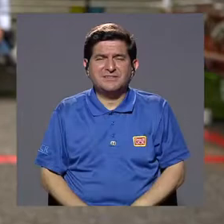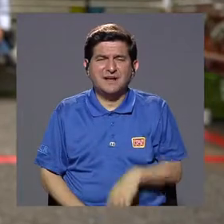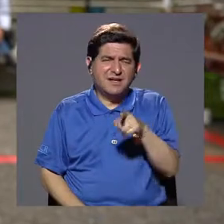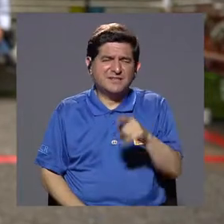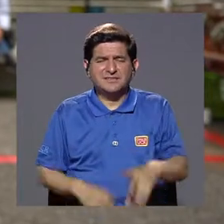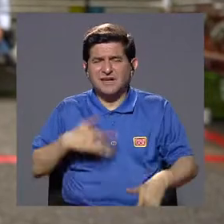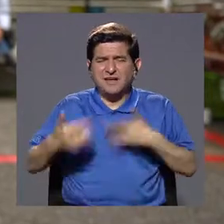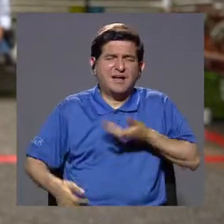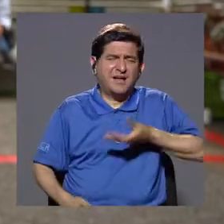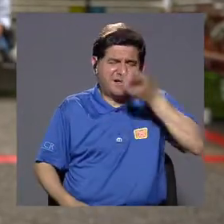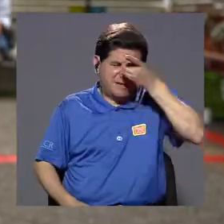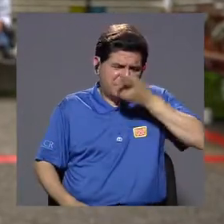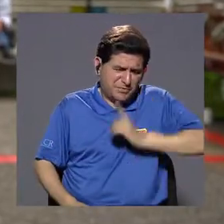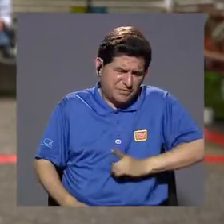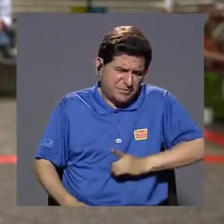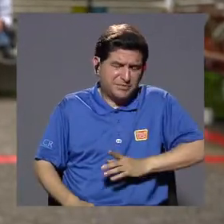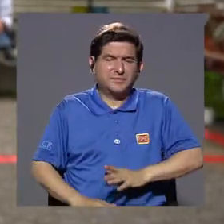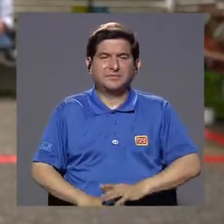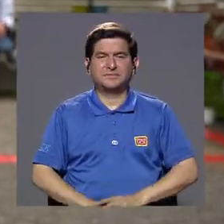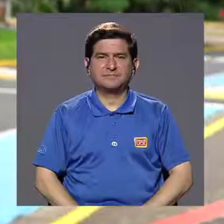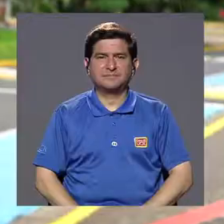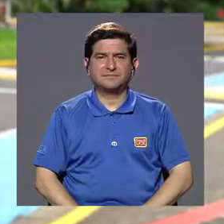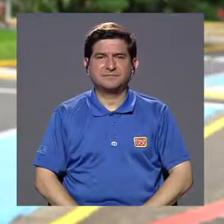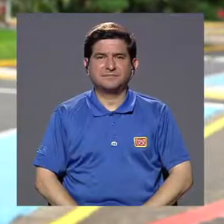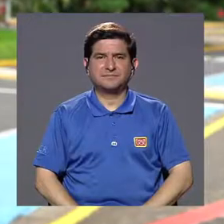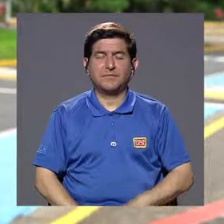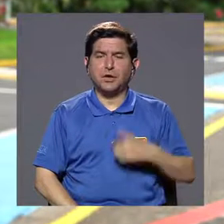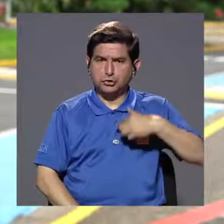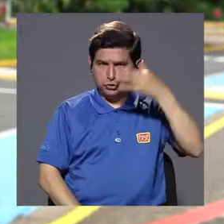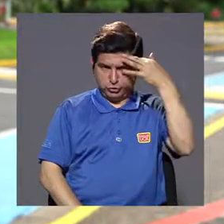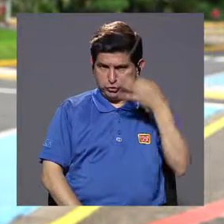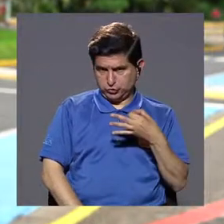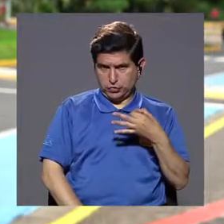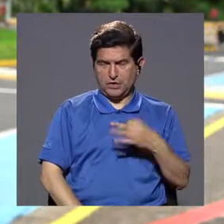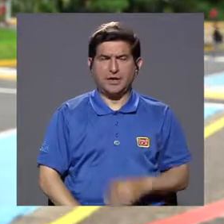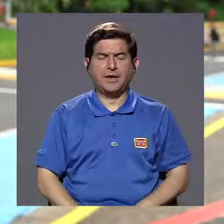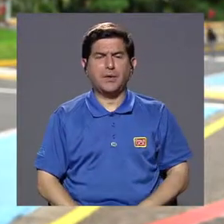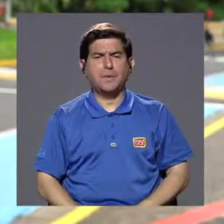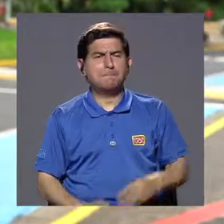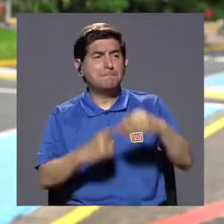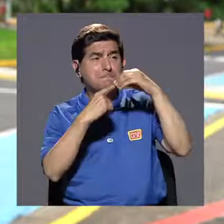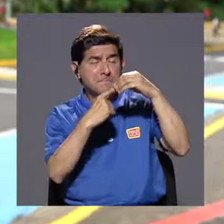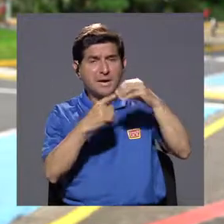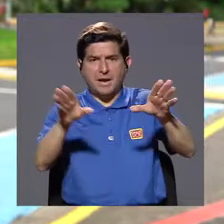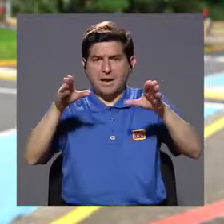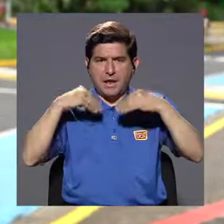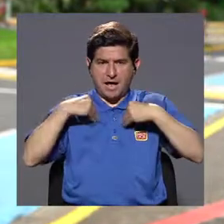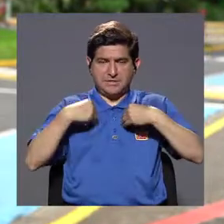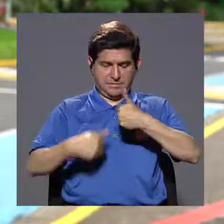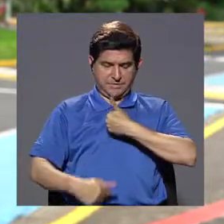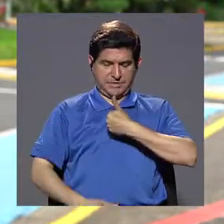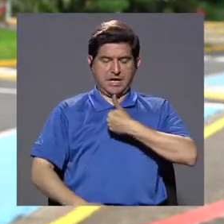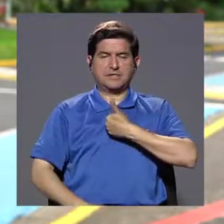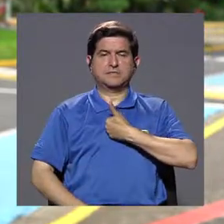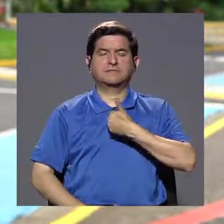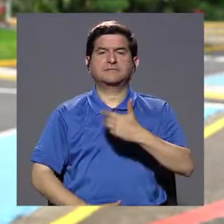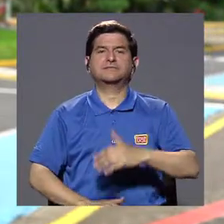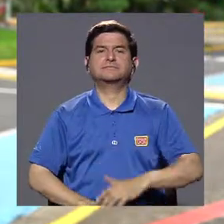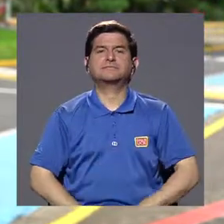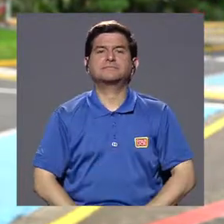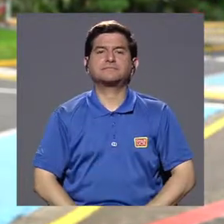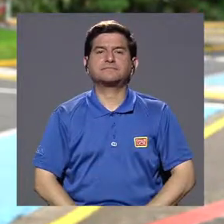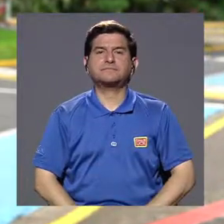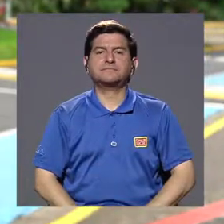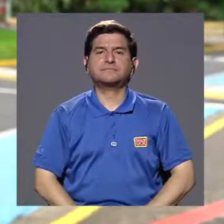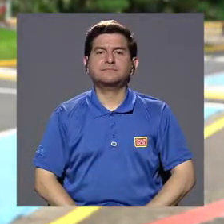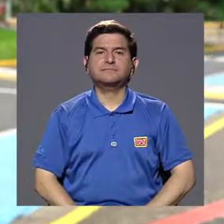desilusión a no se deprimen mucho consideró que lo primordial es aceptarse como usted es una misma